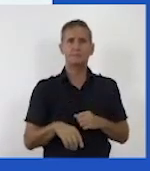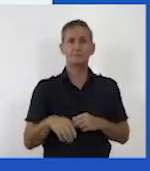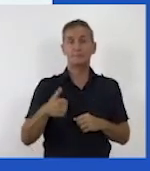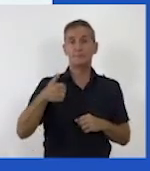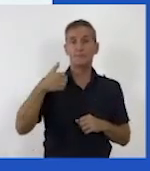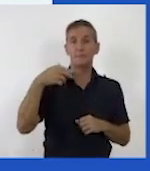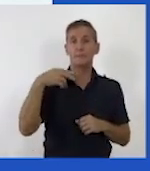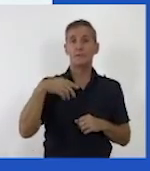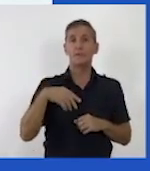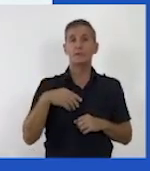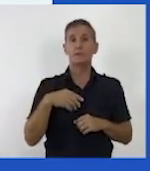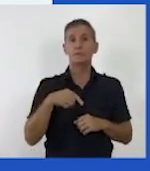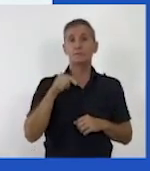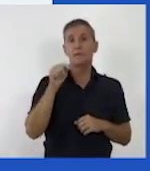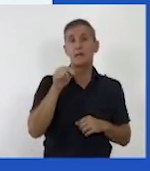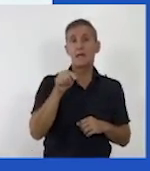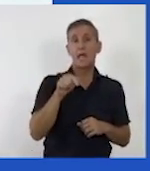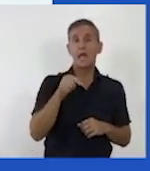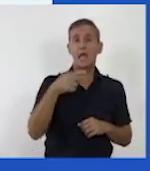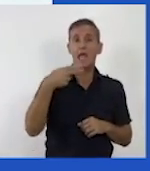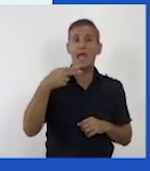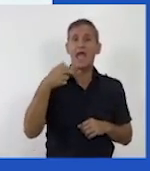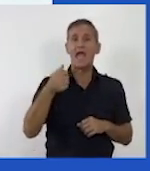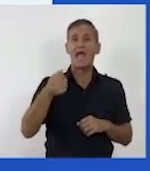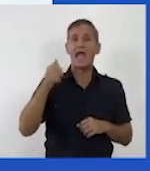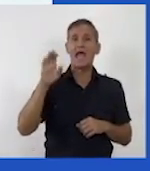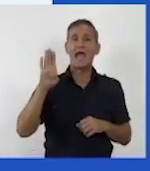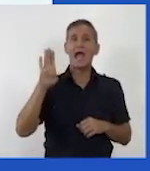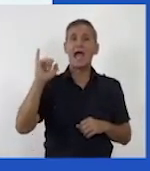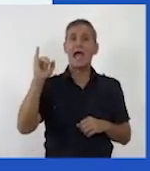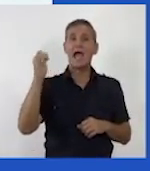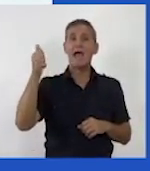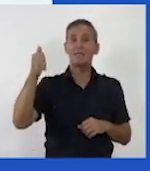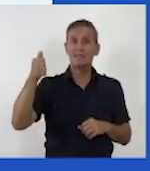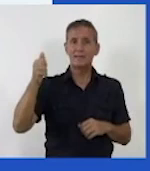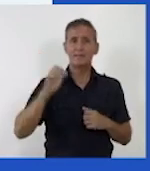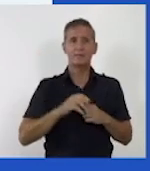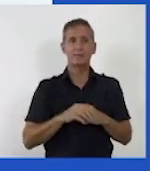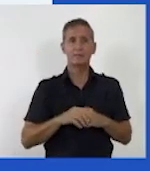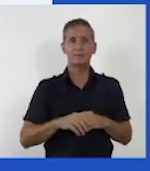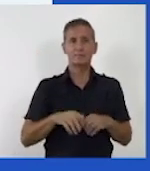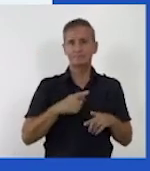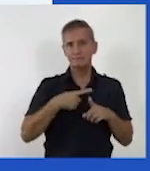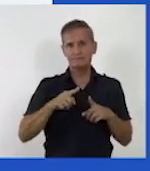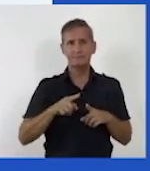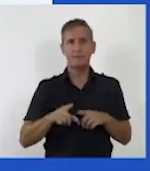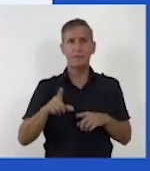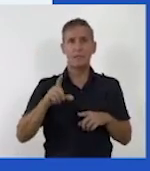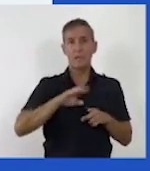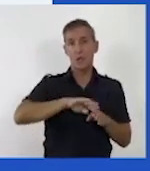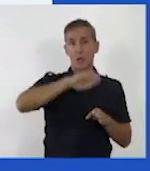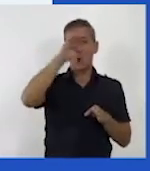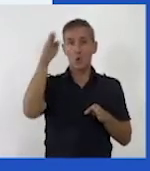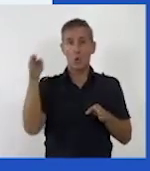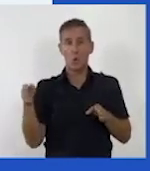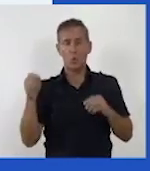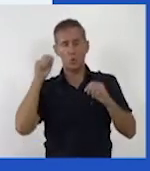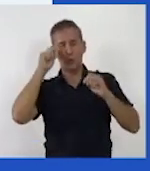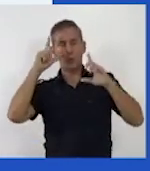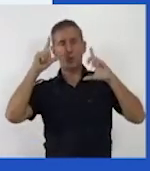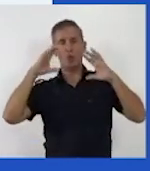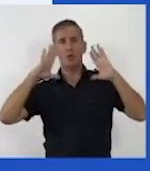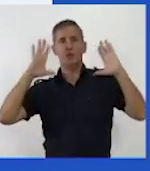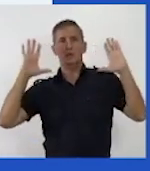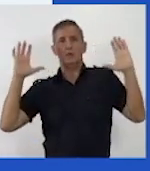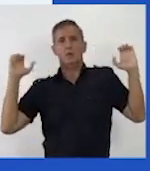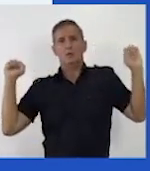había las tienen ahí observen la ortografía había lo más despierto